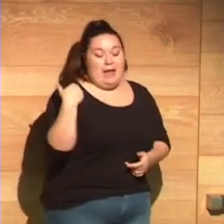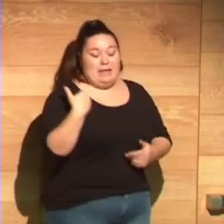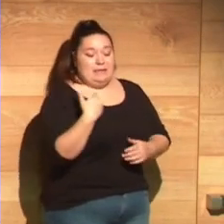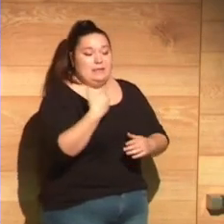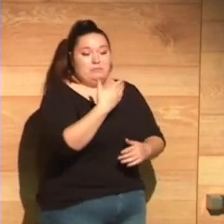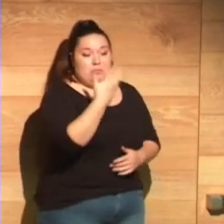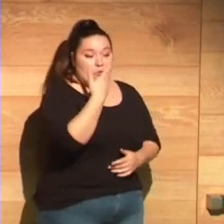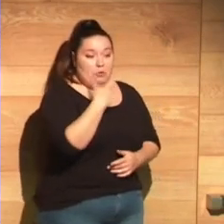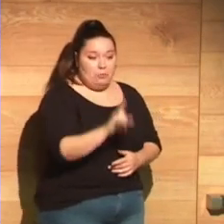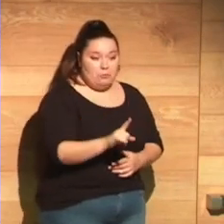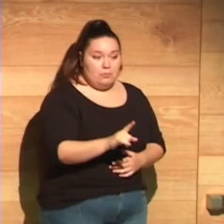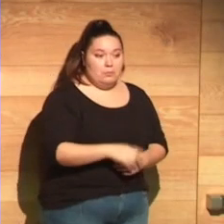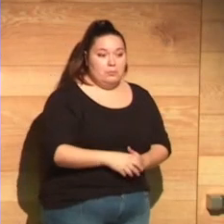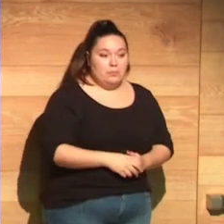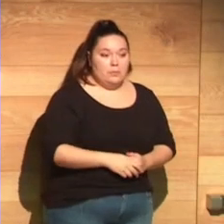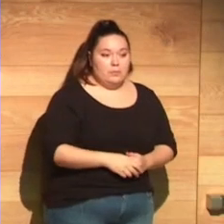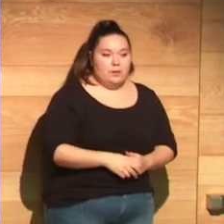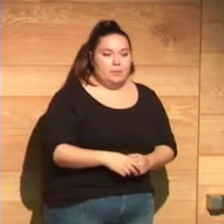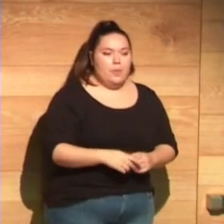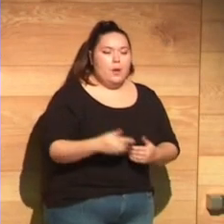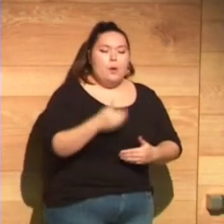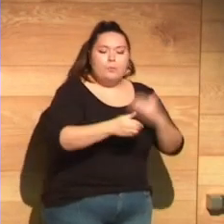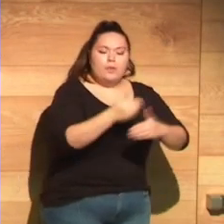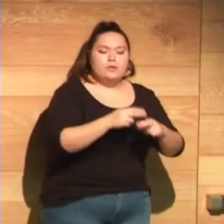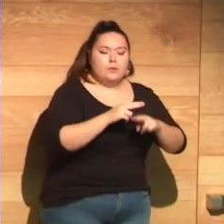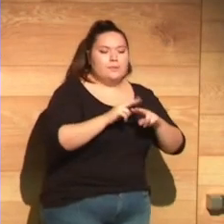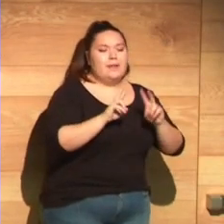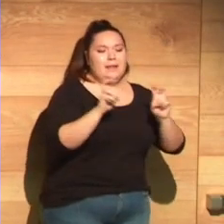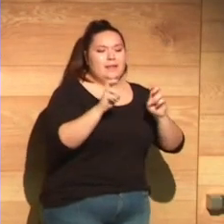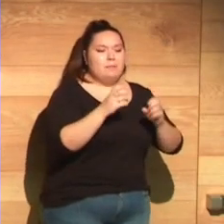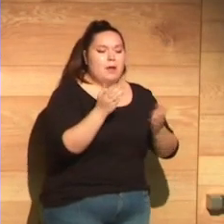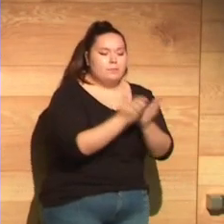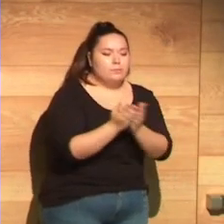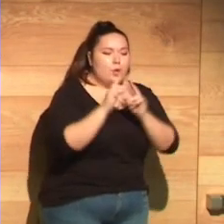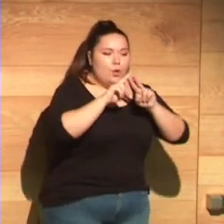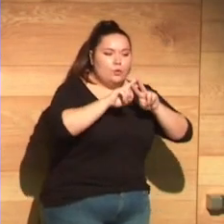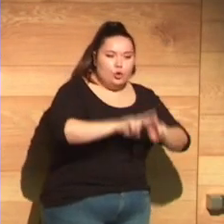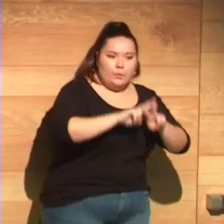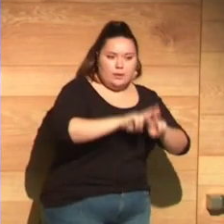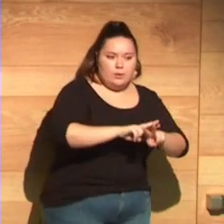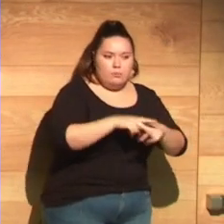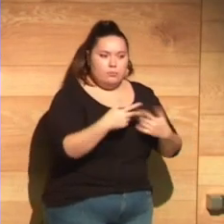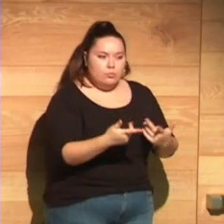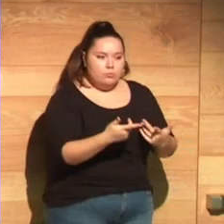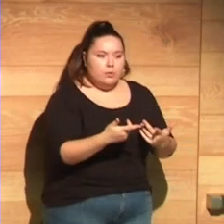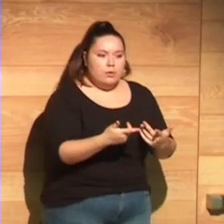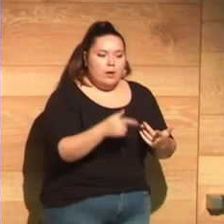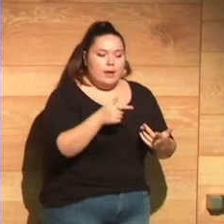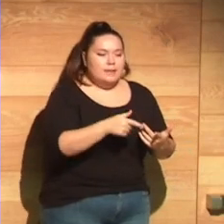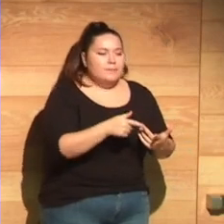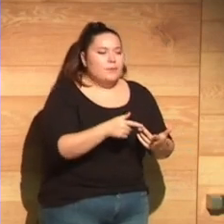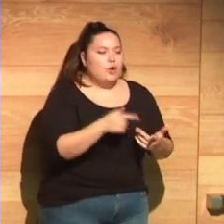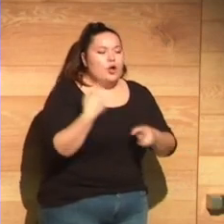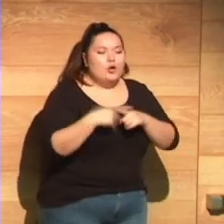saber, porque yo ya te he dicho que cosas que no conocía y que he conocido gracias a tu libro, pero tú, al hacer todo ese proceso de documentación y